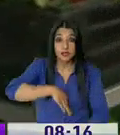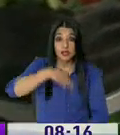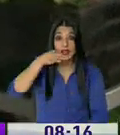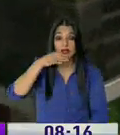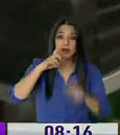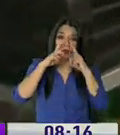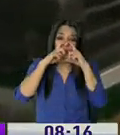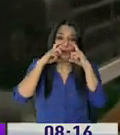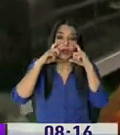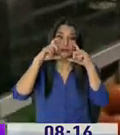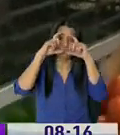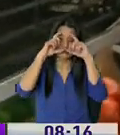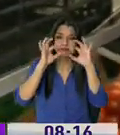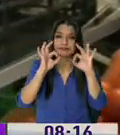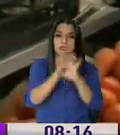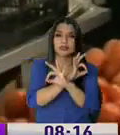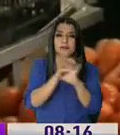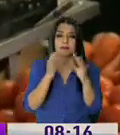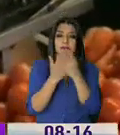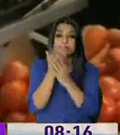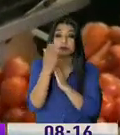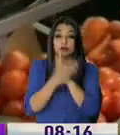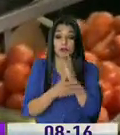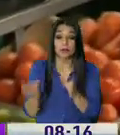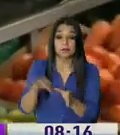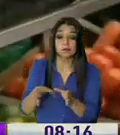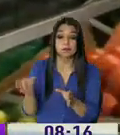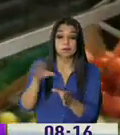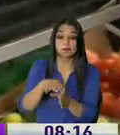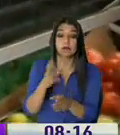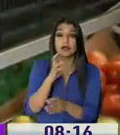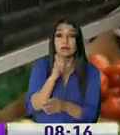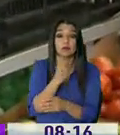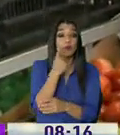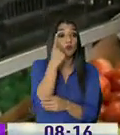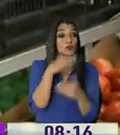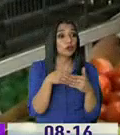todo limpio también, están guardando los limones. Señora, ¿cuántos limones